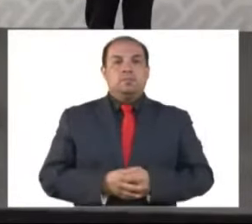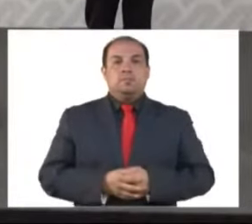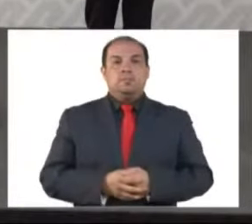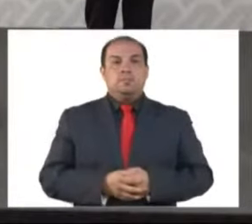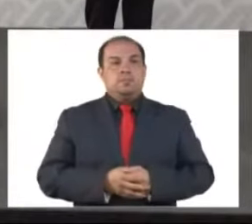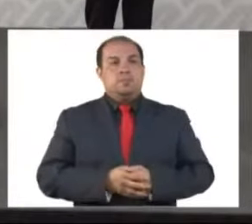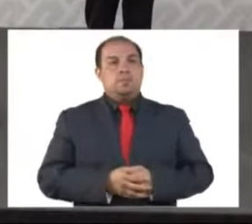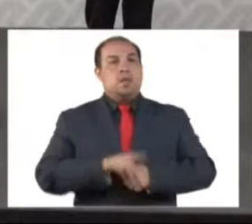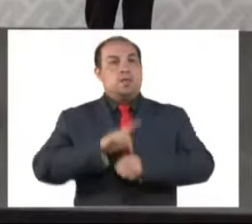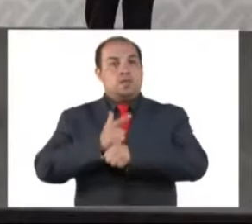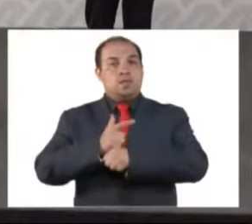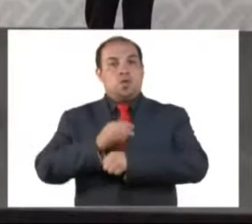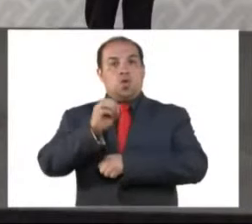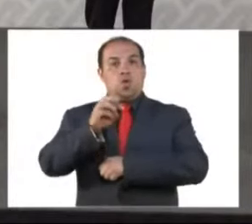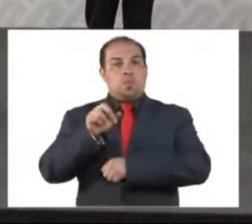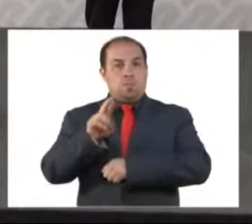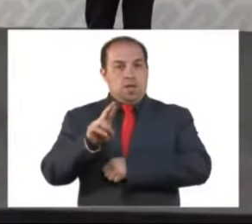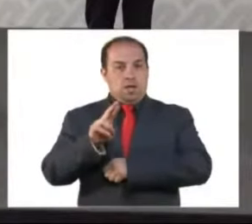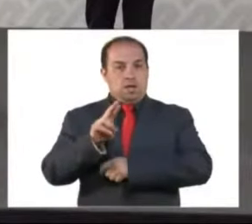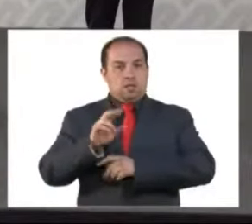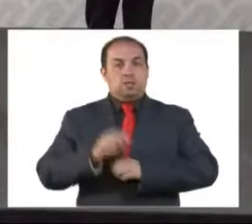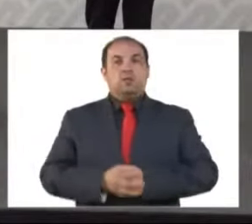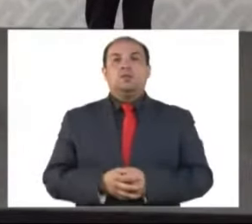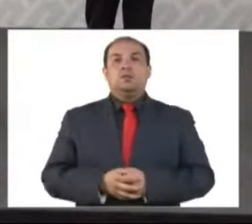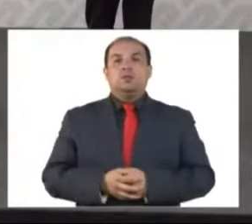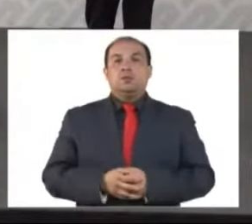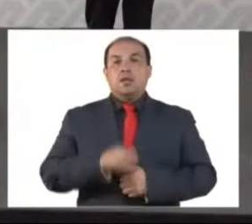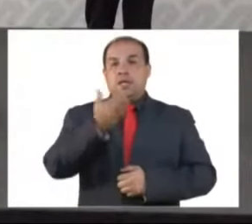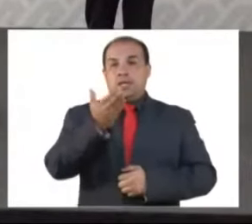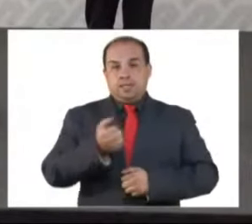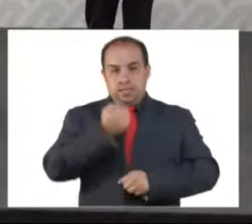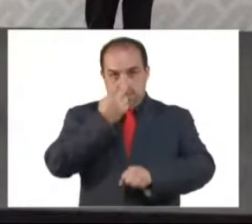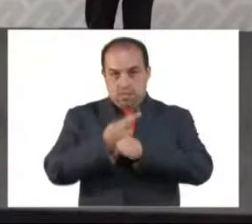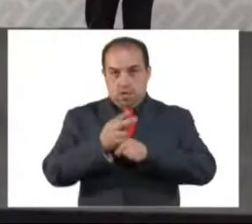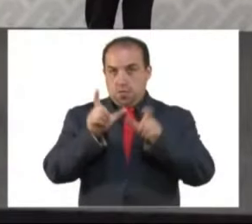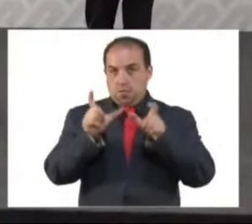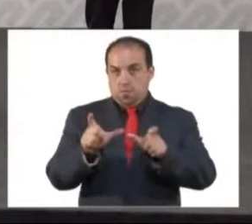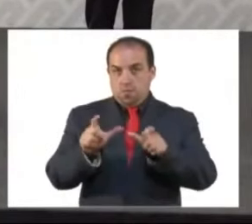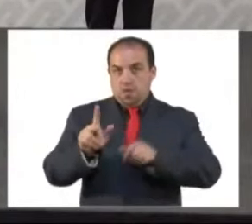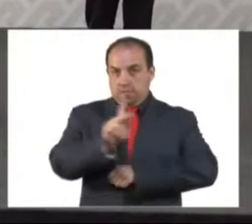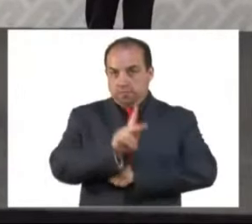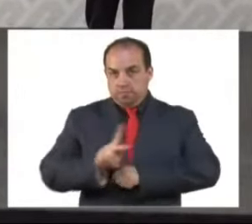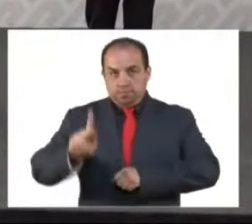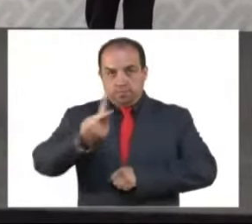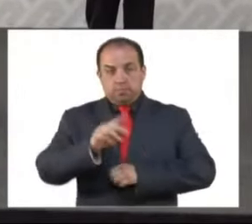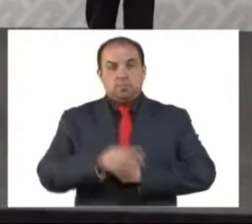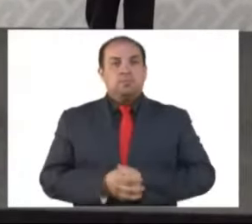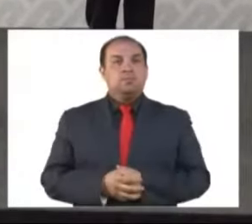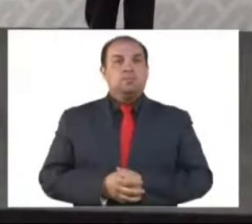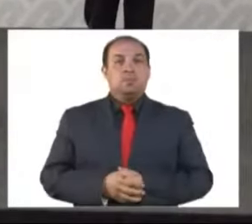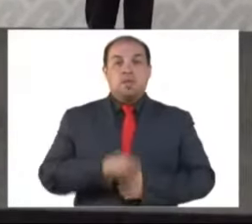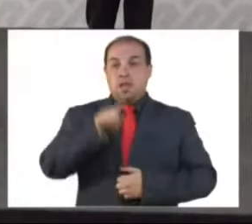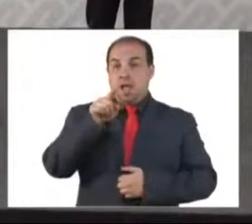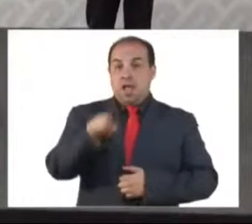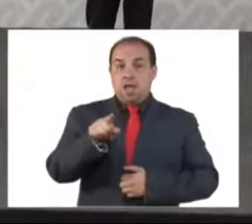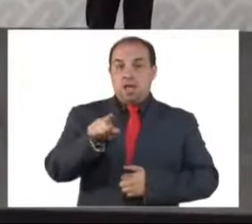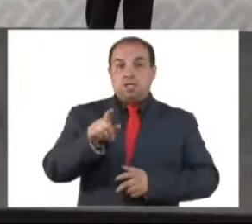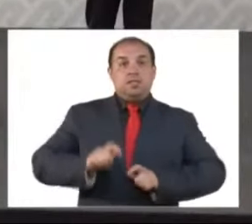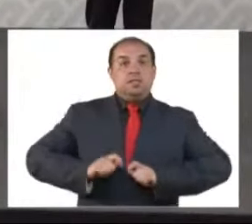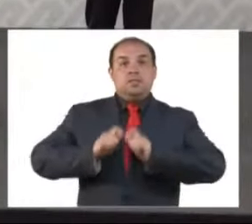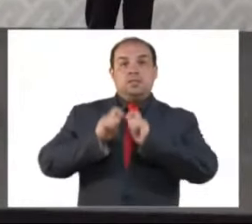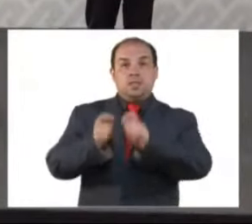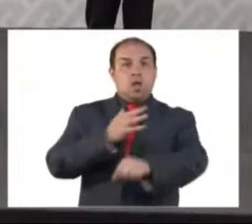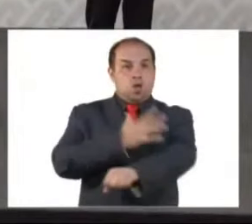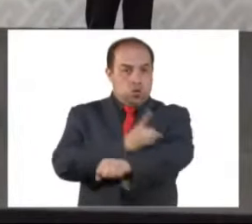de el licenciado Omar García harfus secretario de Seguridad Ciudadana él estará coordinando